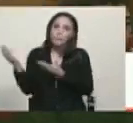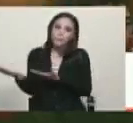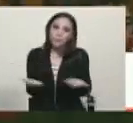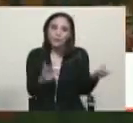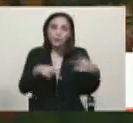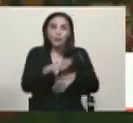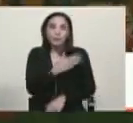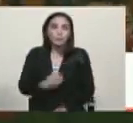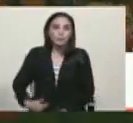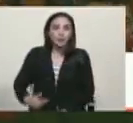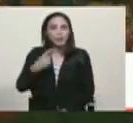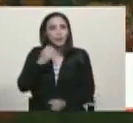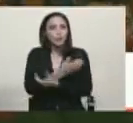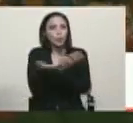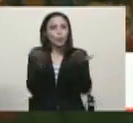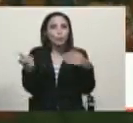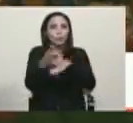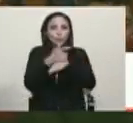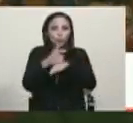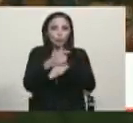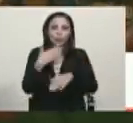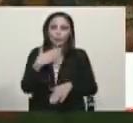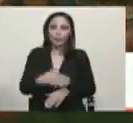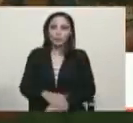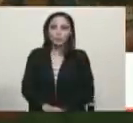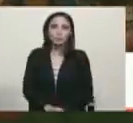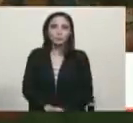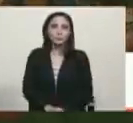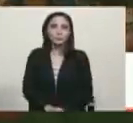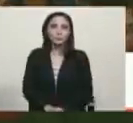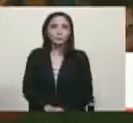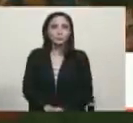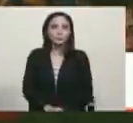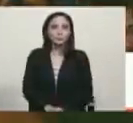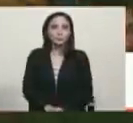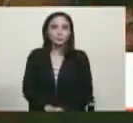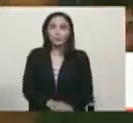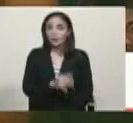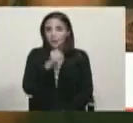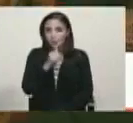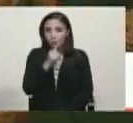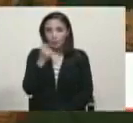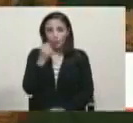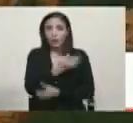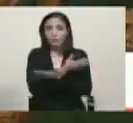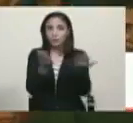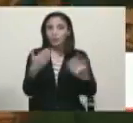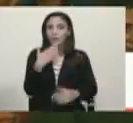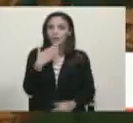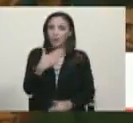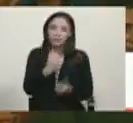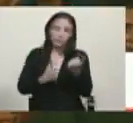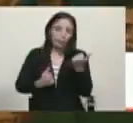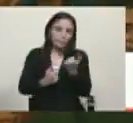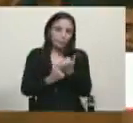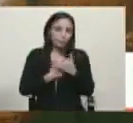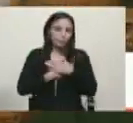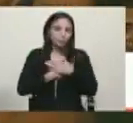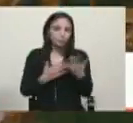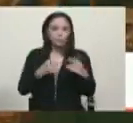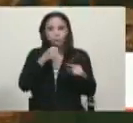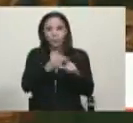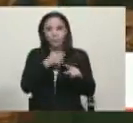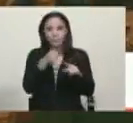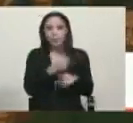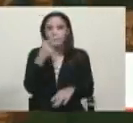presidente, y bienvenido a todo su gabinete. Presidente, queríamos indicarle, informarle que estamos agradecidos con toda la gestión que viene haciendo